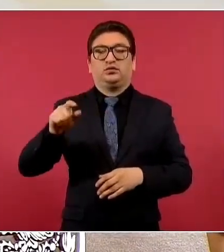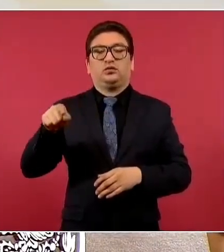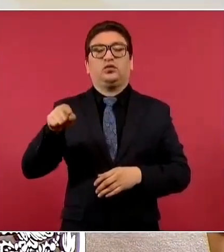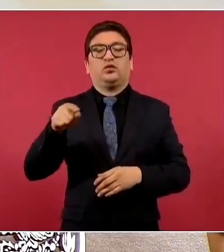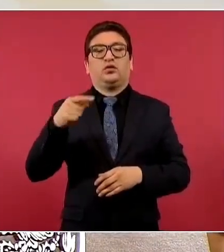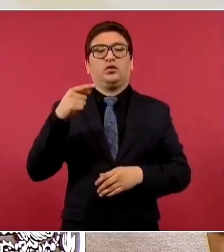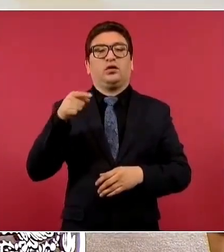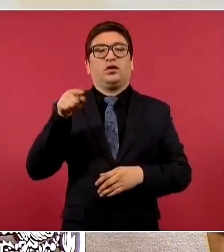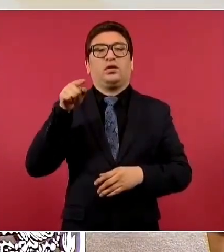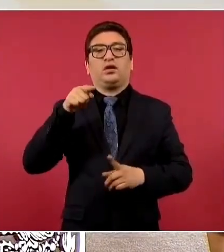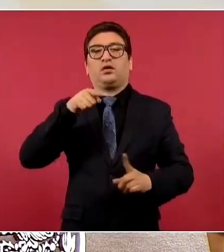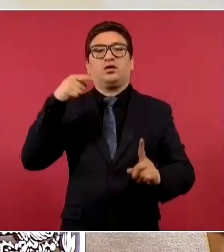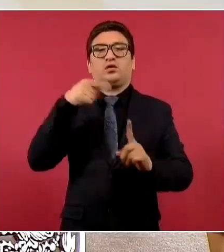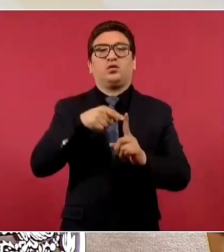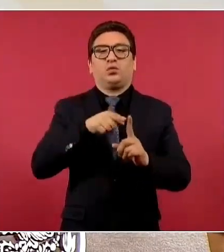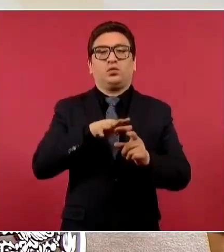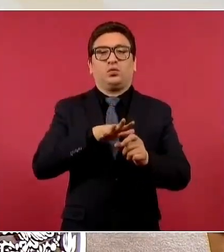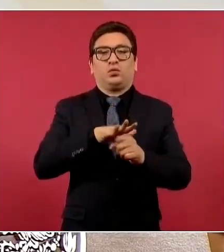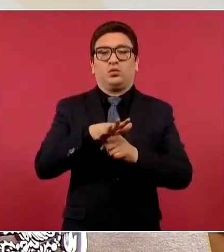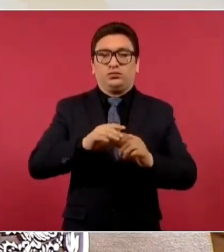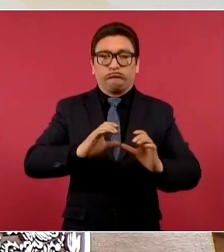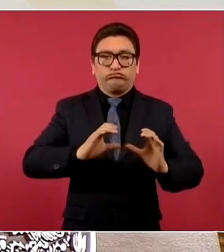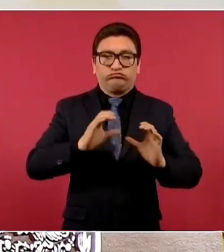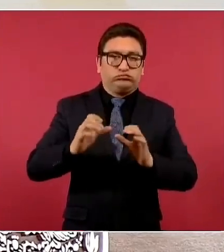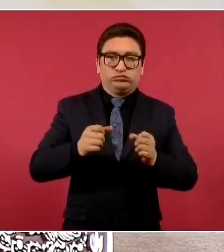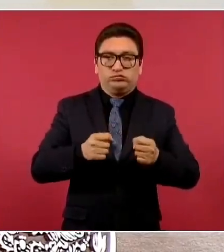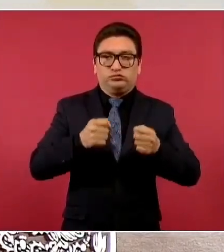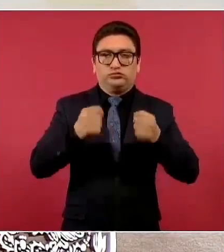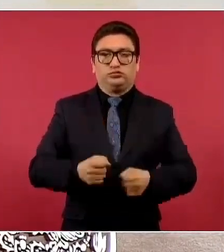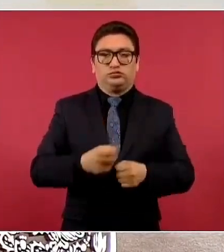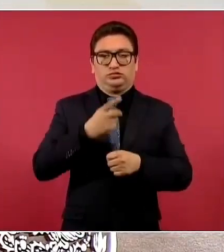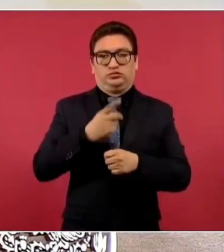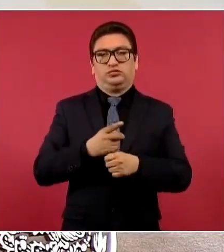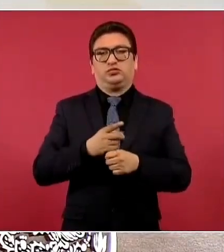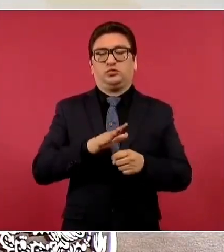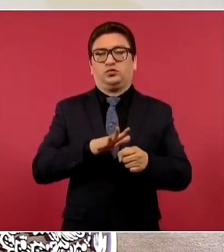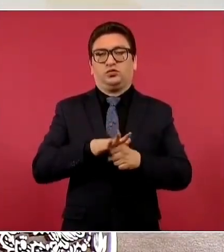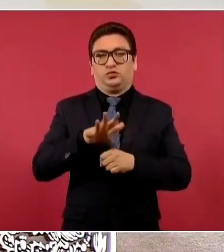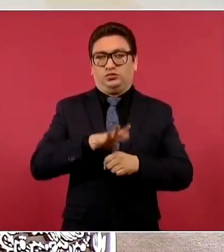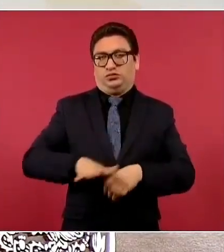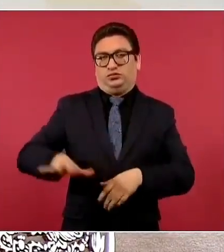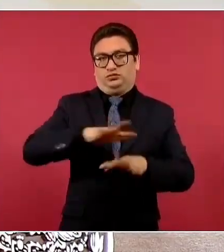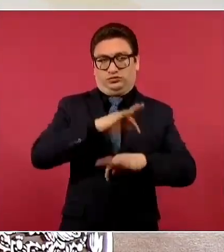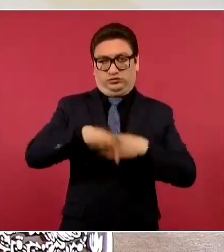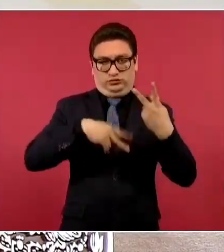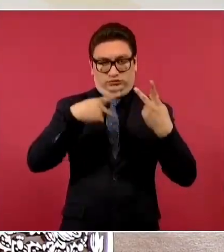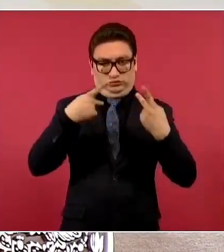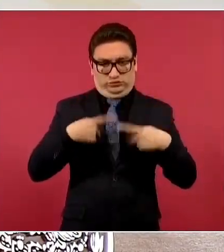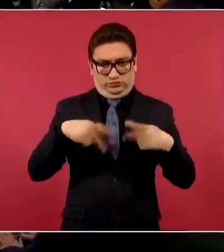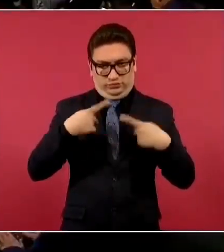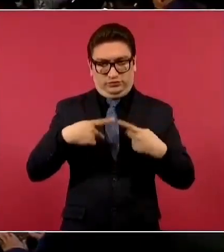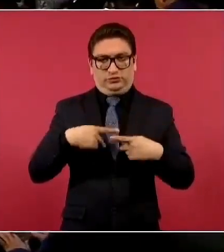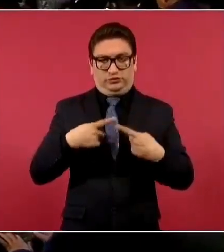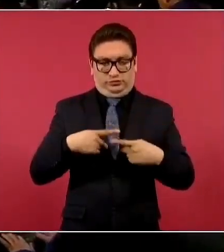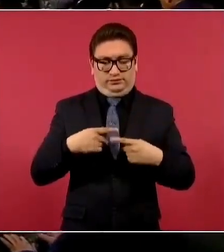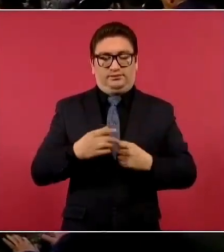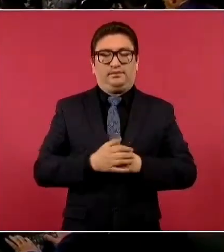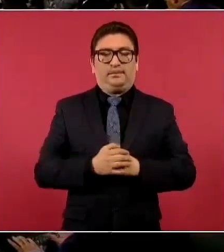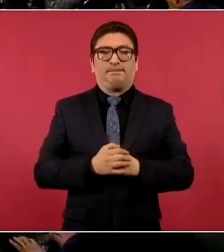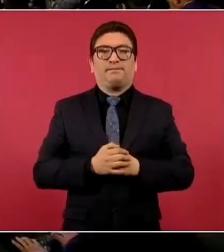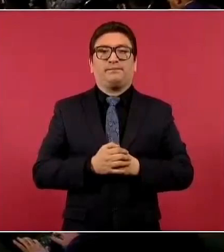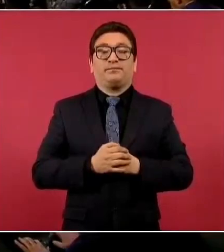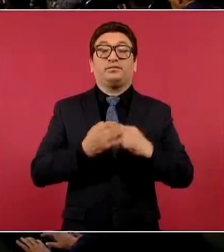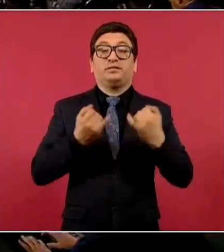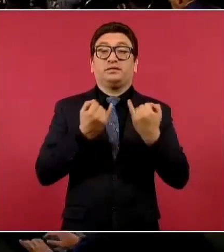que tienen como propósito la seguridad de los ciudadanos, garantizar la seguridad de los ciudadanos